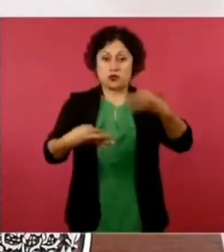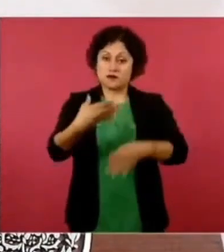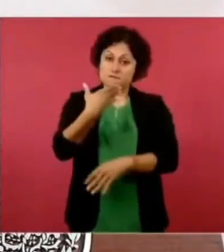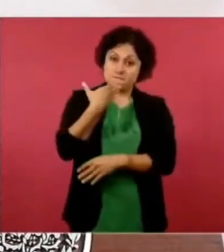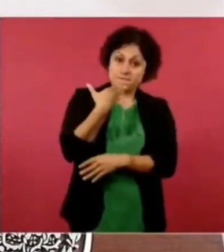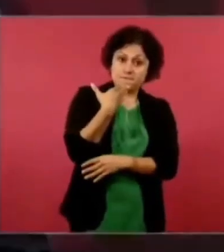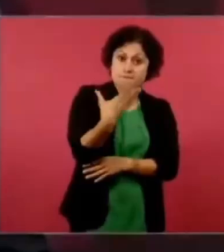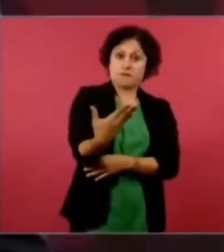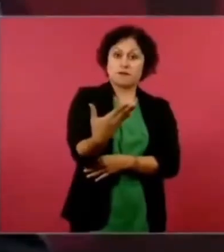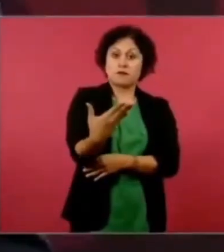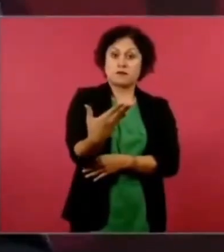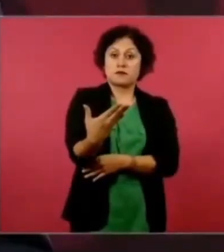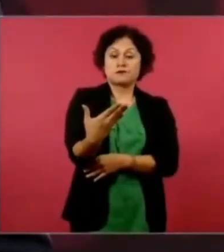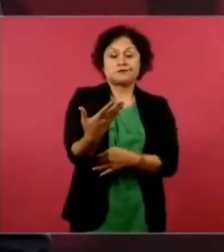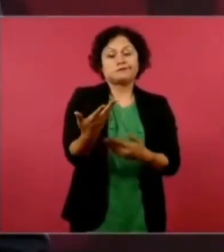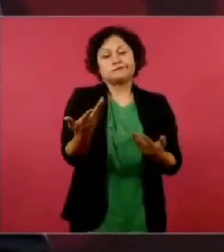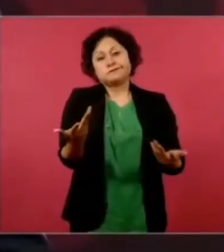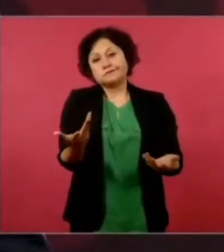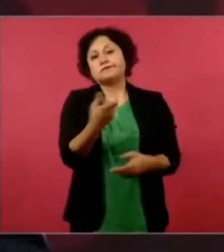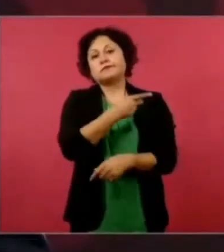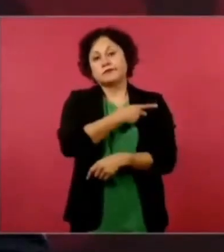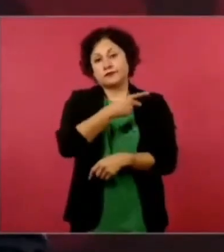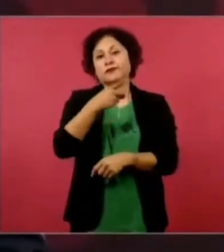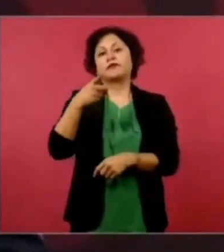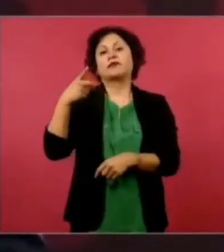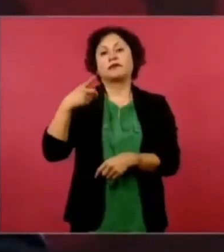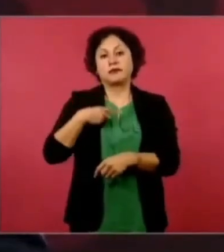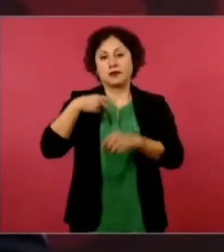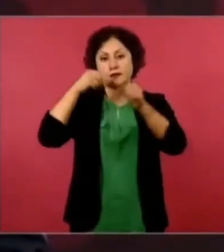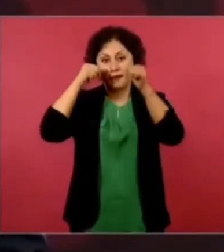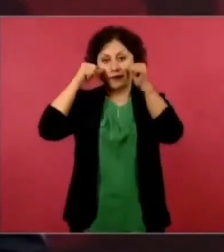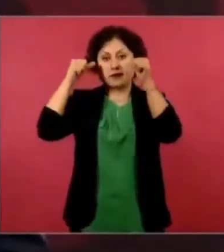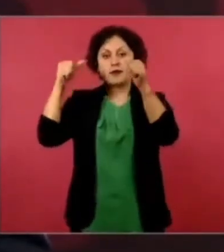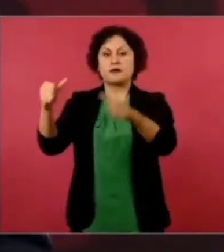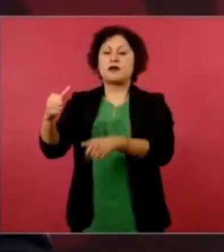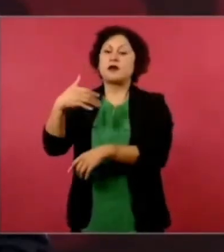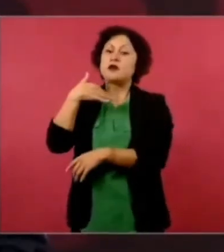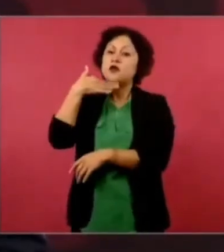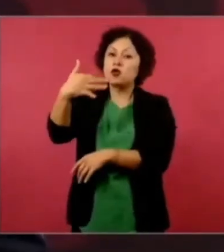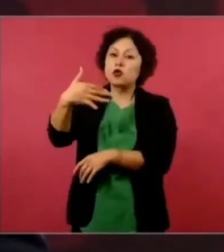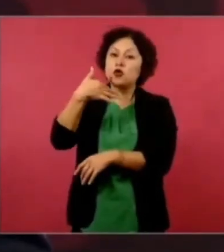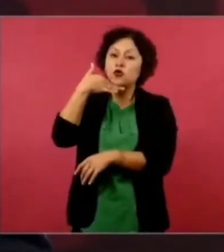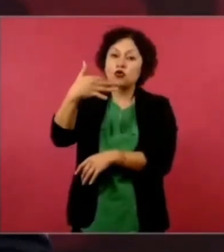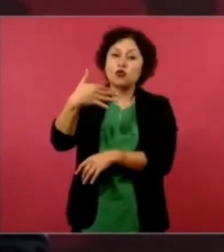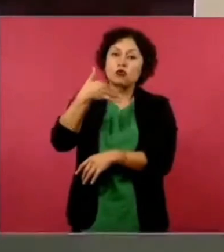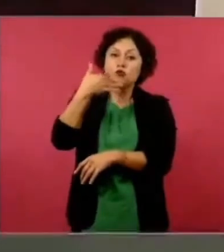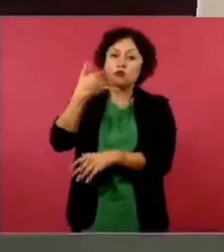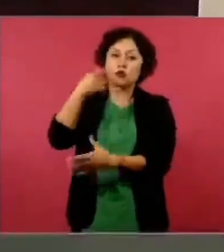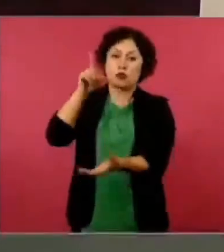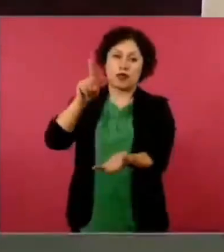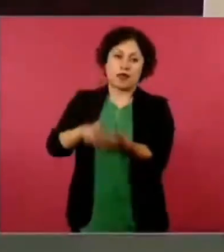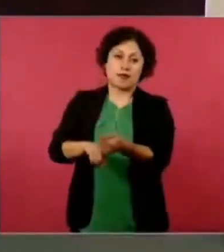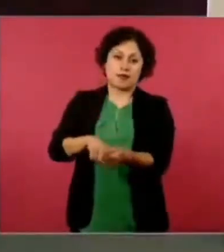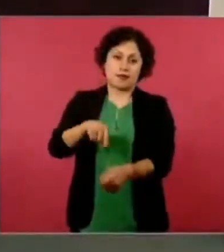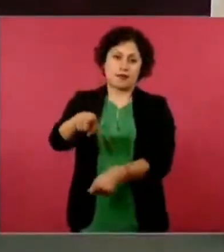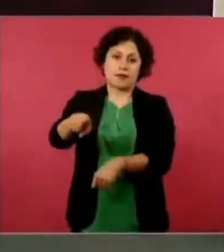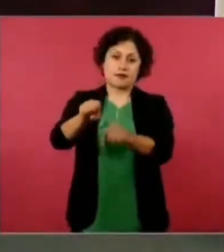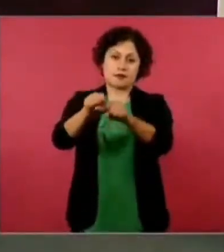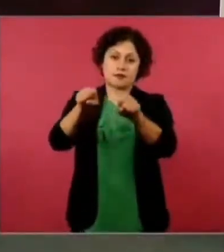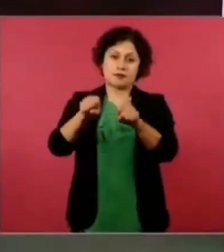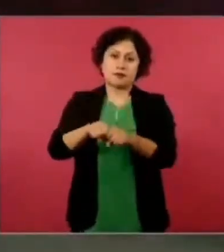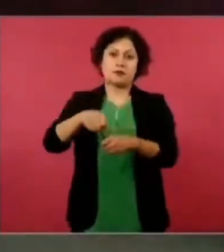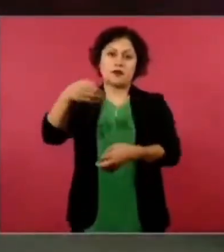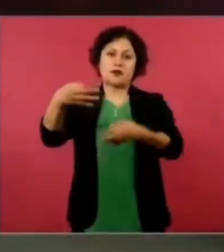está relacionado con la corrupción que impera, que prevalece en el Poder Judicial.